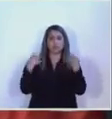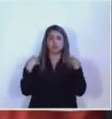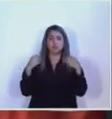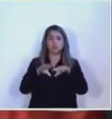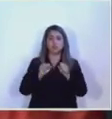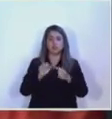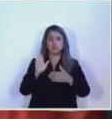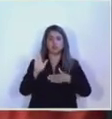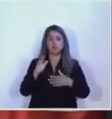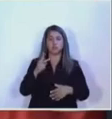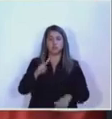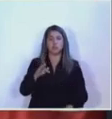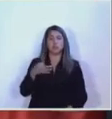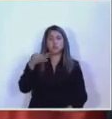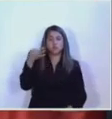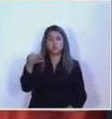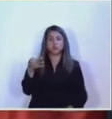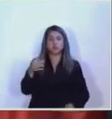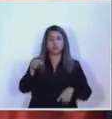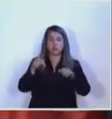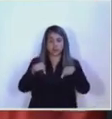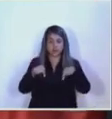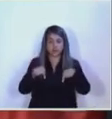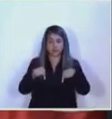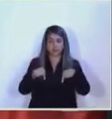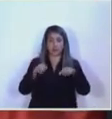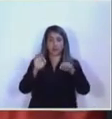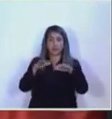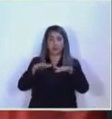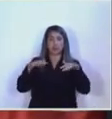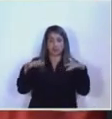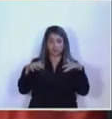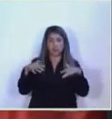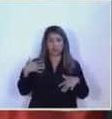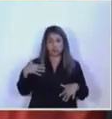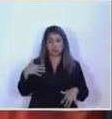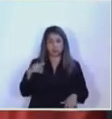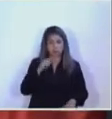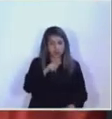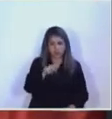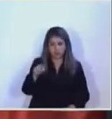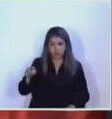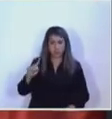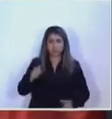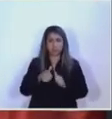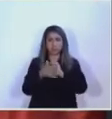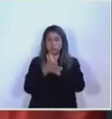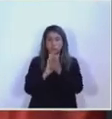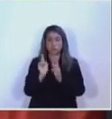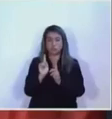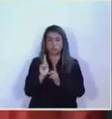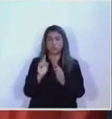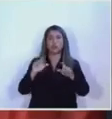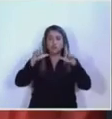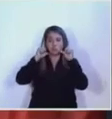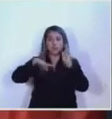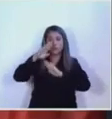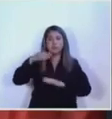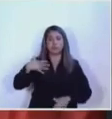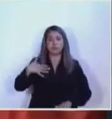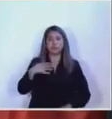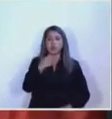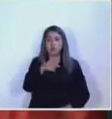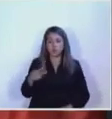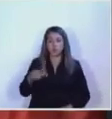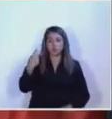compromiso de futuro. En este auditorio se encuentra una parte importante, pero no todos, de los actores relevantes. Me refiero a ustedes,